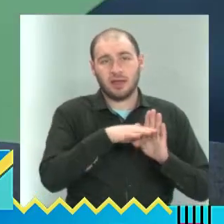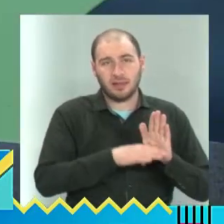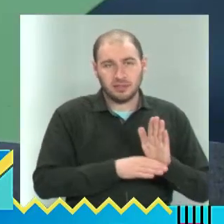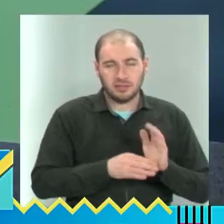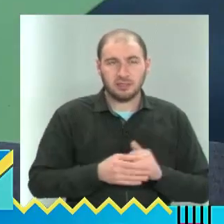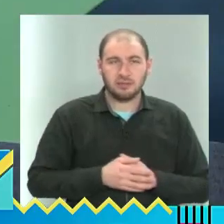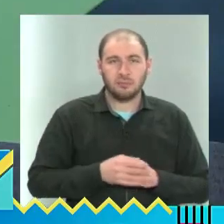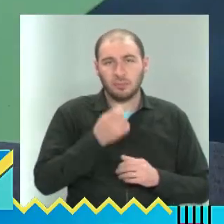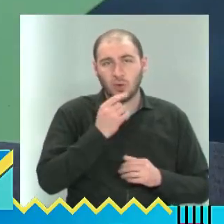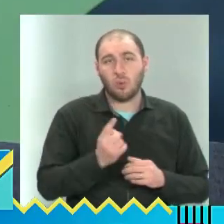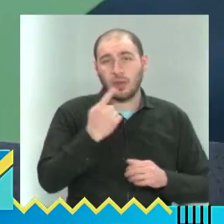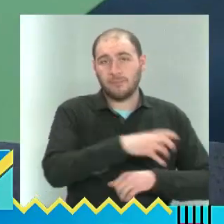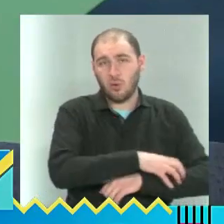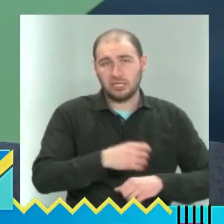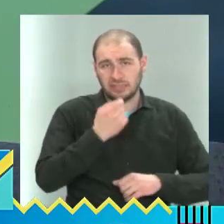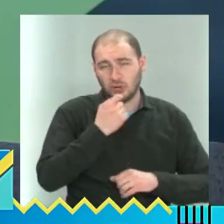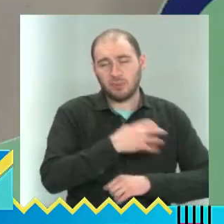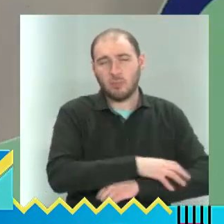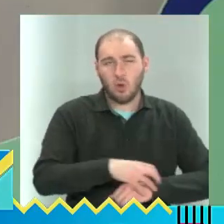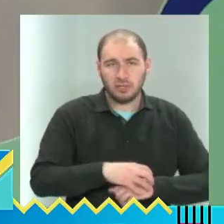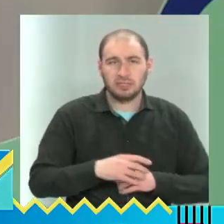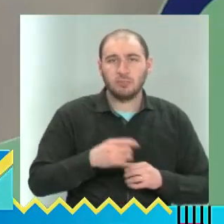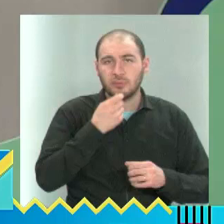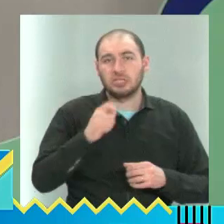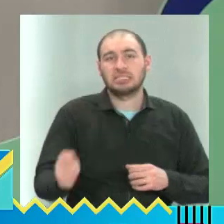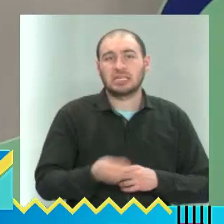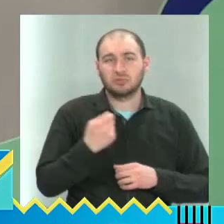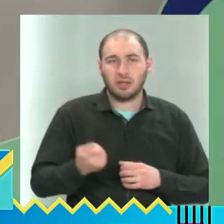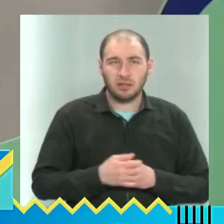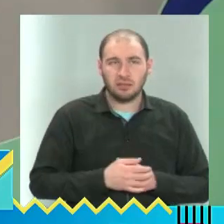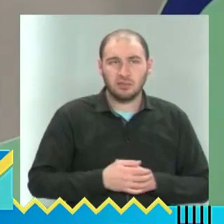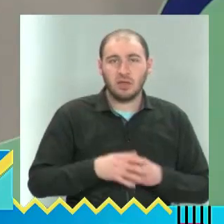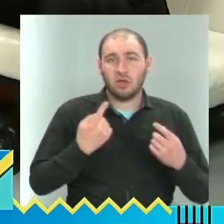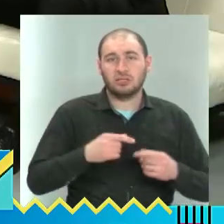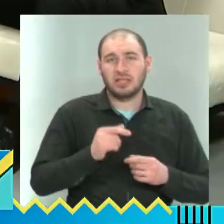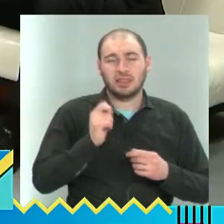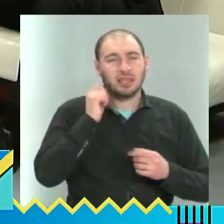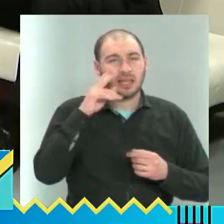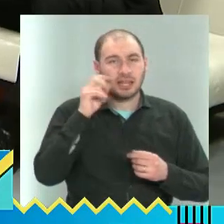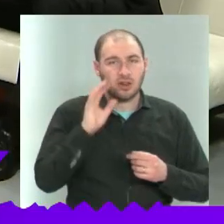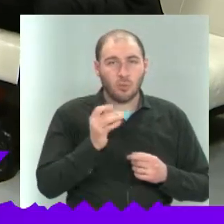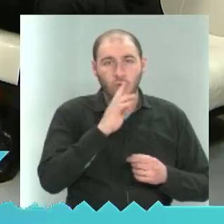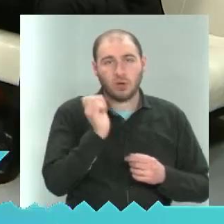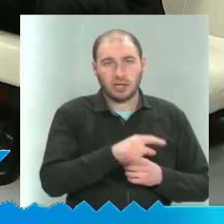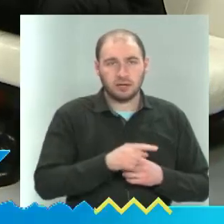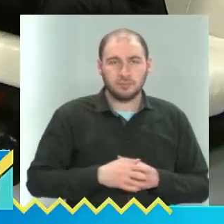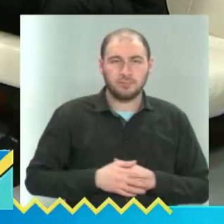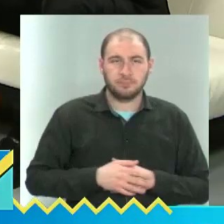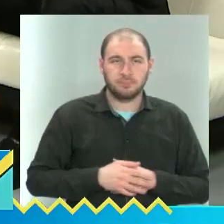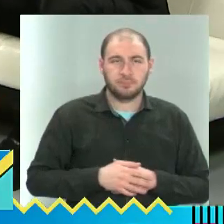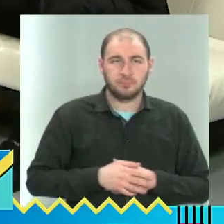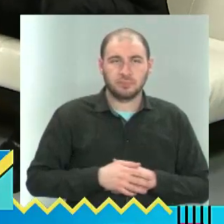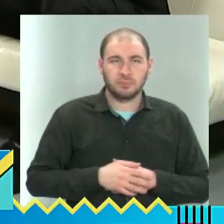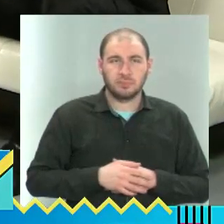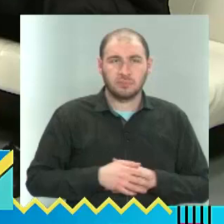características. Una de ellas es la pobreza. En el caso de la explotación sexual es la condición de género, la mujer.